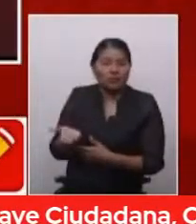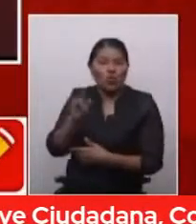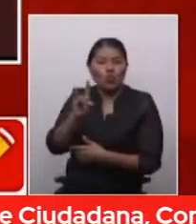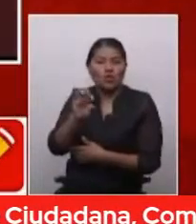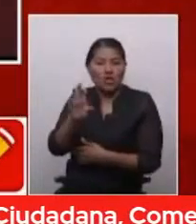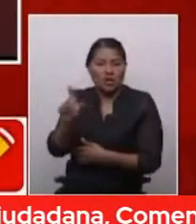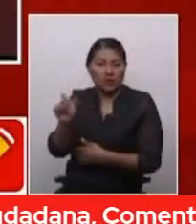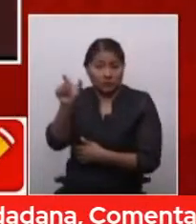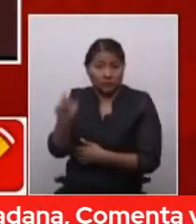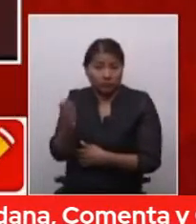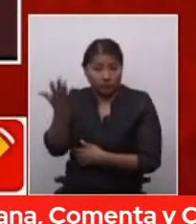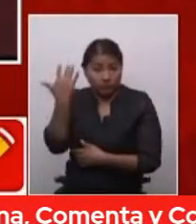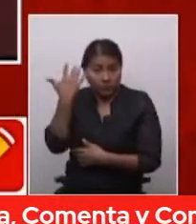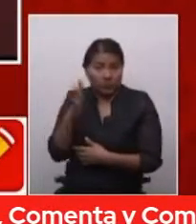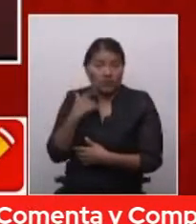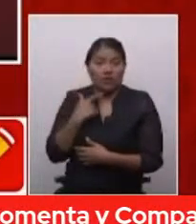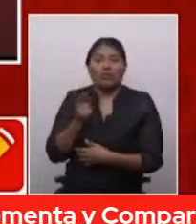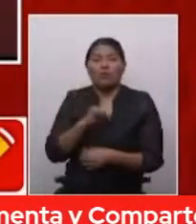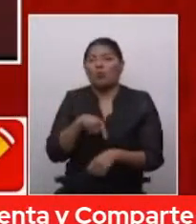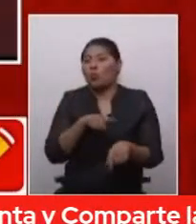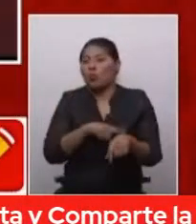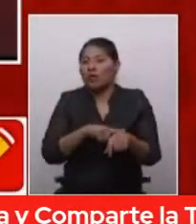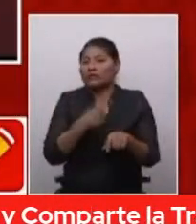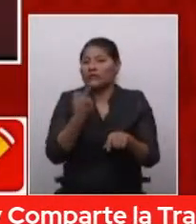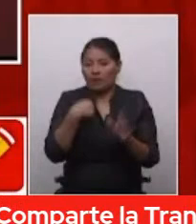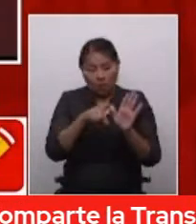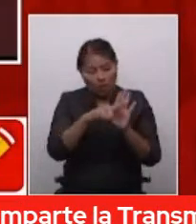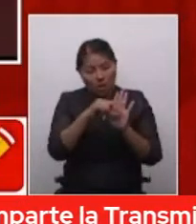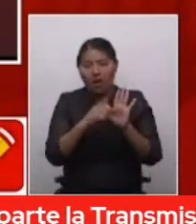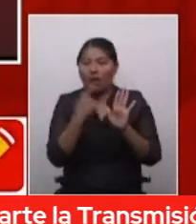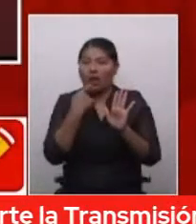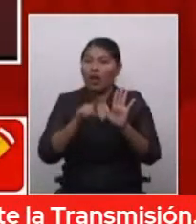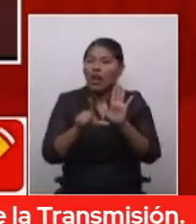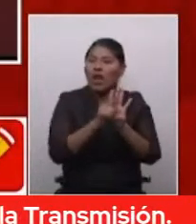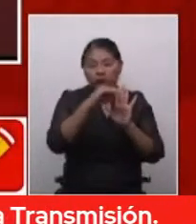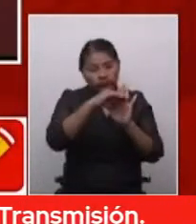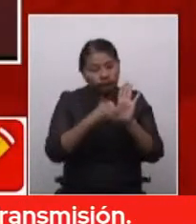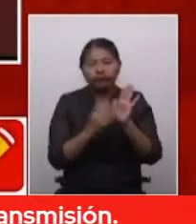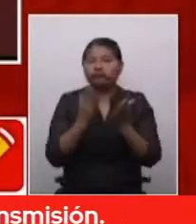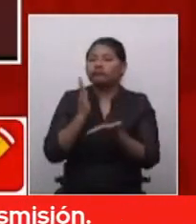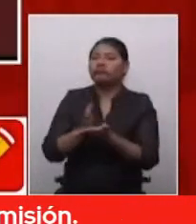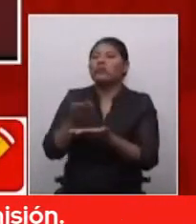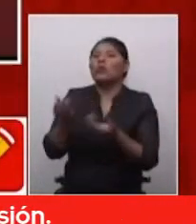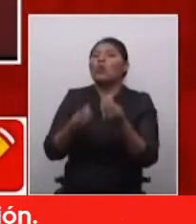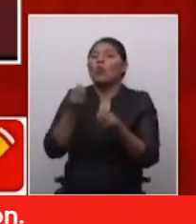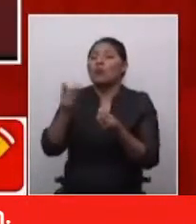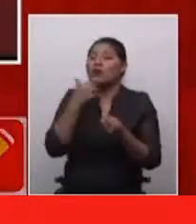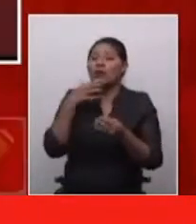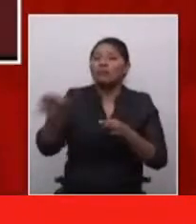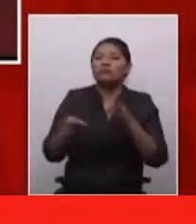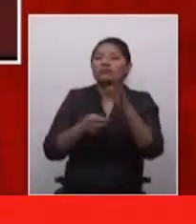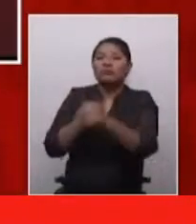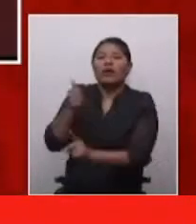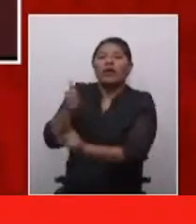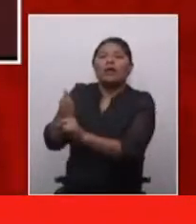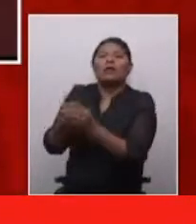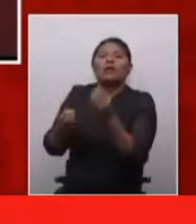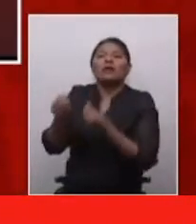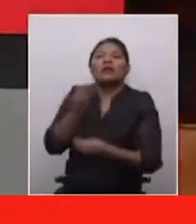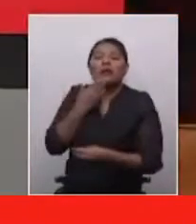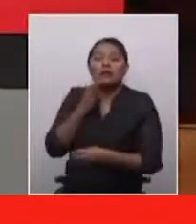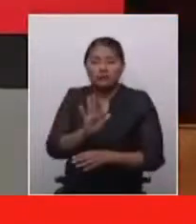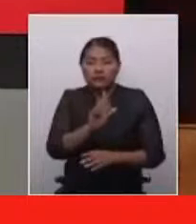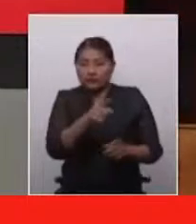esté o cumpla una condena por alguno de los delitos que se le acusa, quién va a quedar al frente de la Municipalidad de Lima, ¿no? Nada más. Gracias,